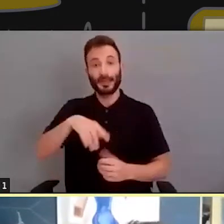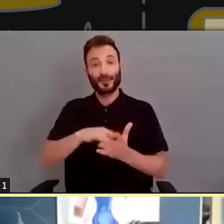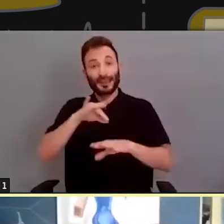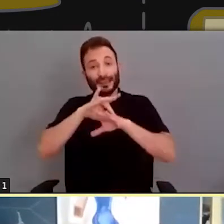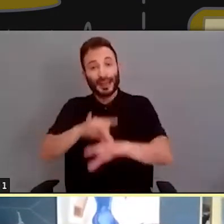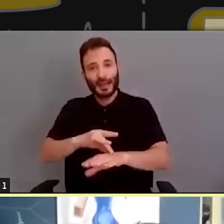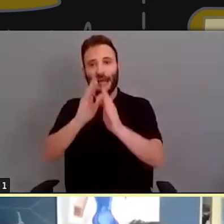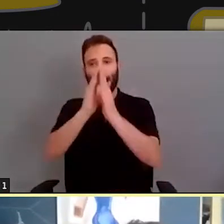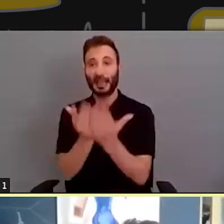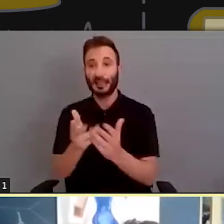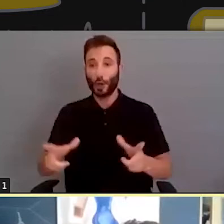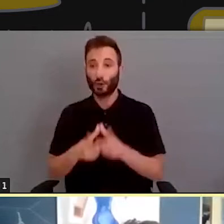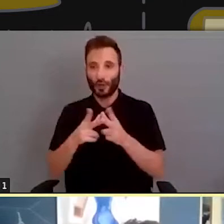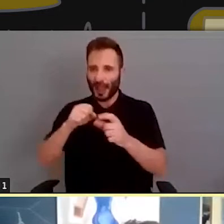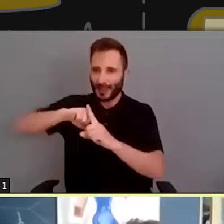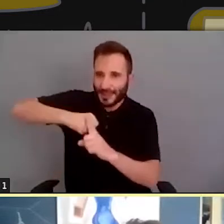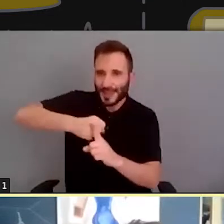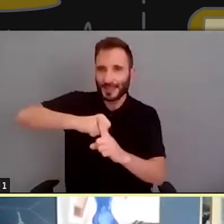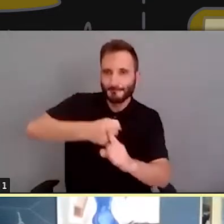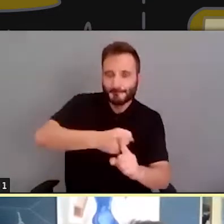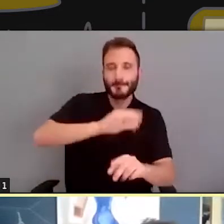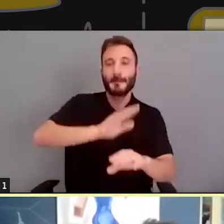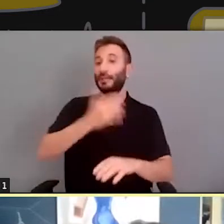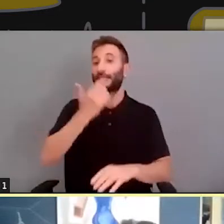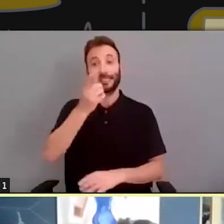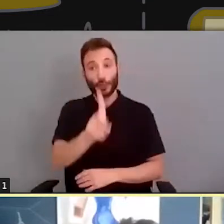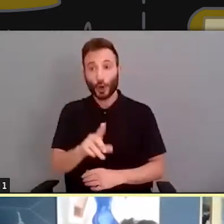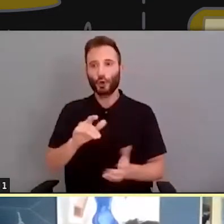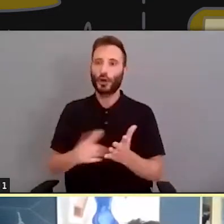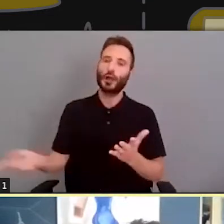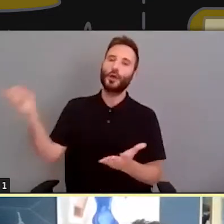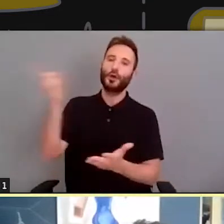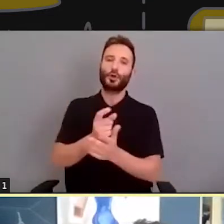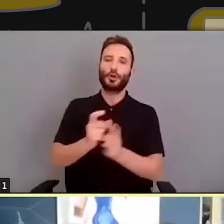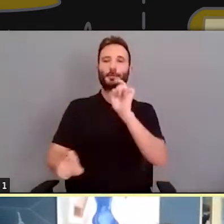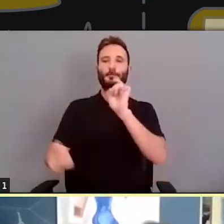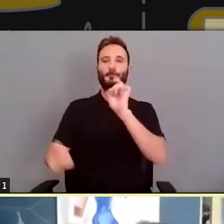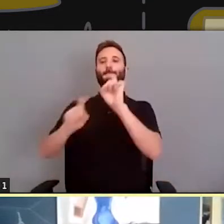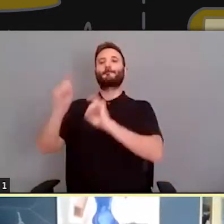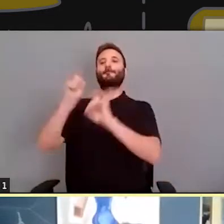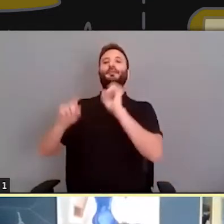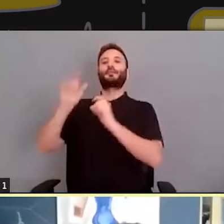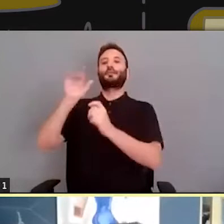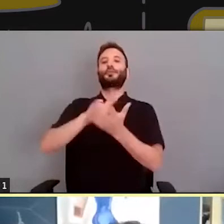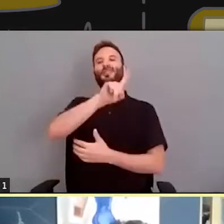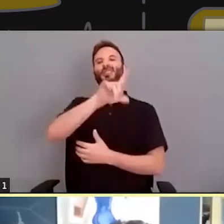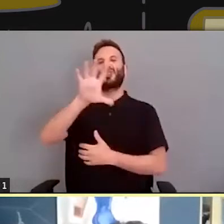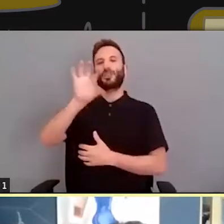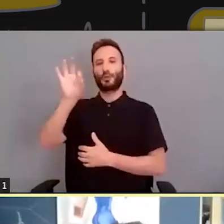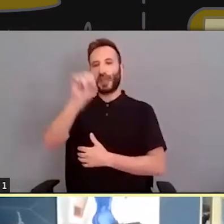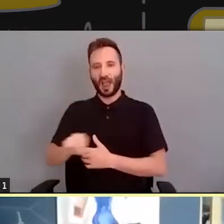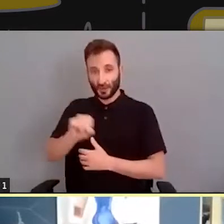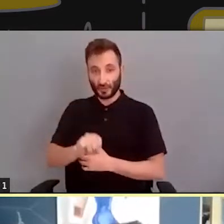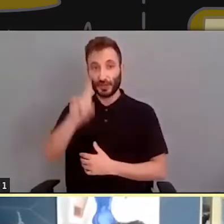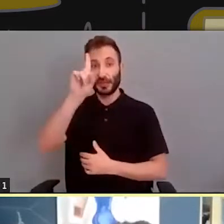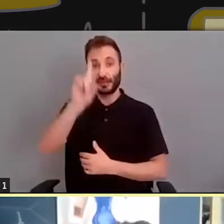para que no se pierda, porque si no, otra vez estamos en un agujero de yendo 5 o 10 años para atrás. La atención al